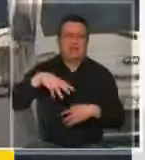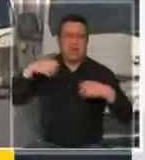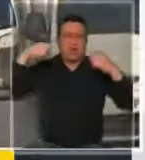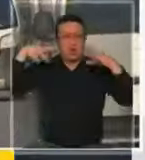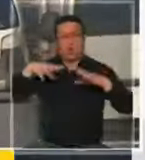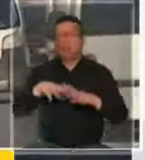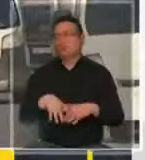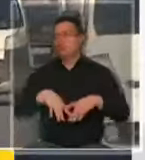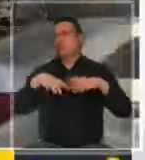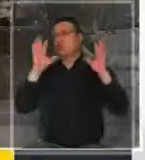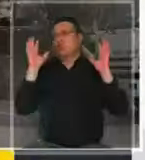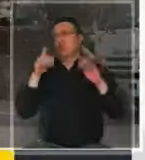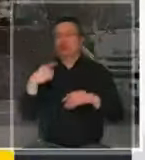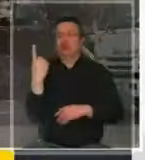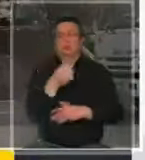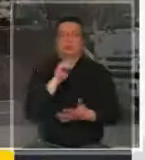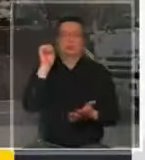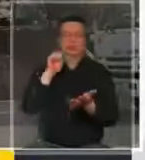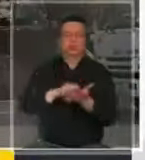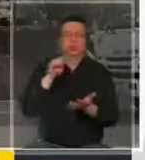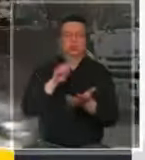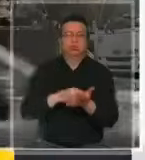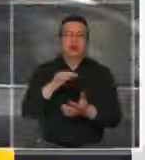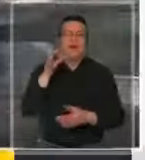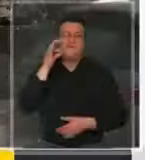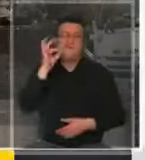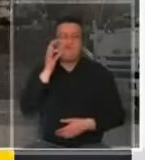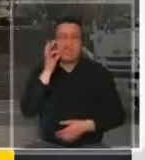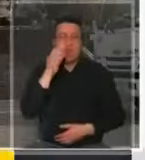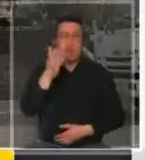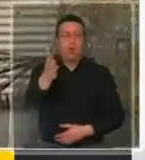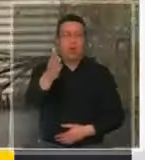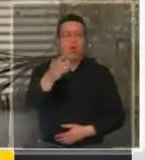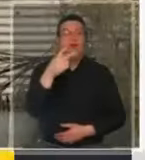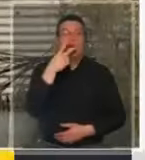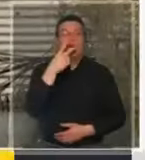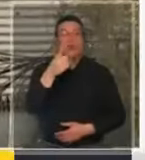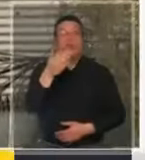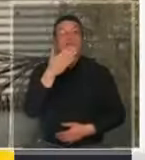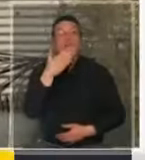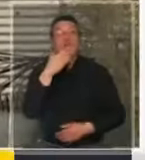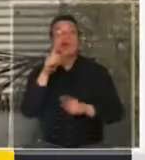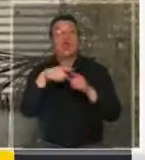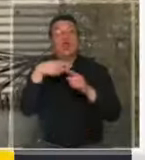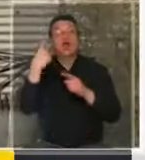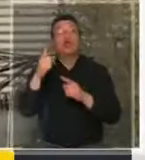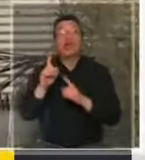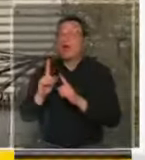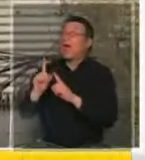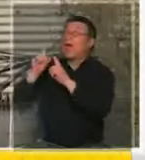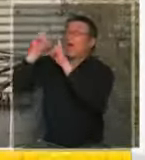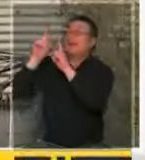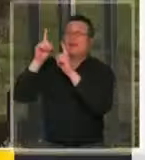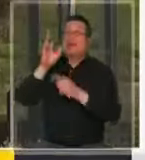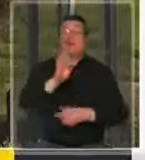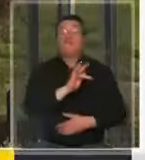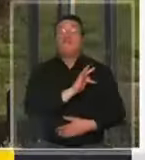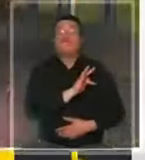que se encuentran protestando a esta hora en Vitacura. Vemos imágenes también que nos llegan de Freire, queríamos marcar eso, no solo la región metropolitana, ¿no?, la